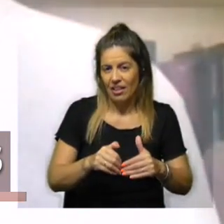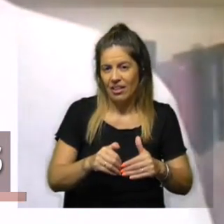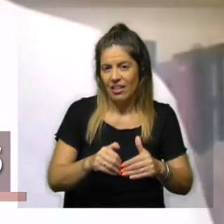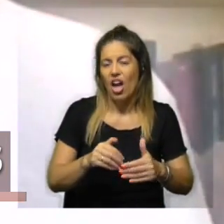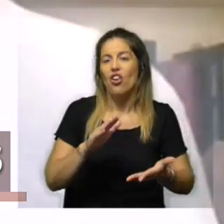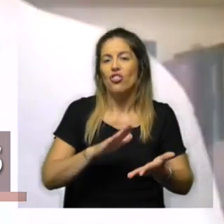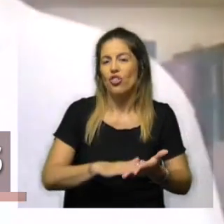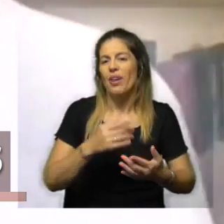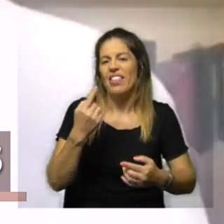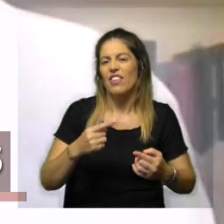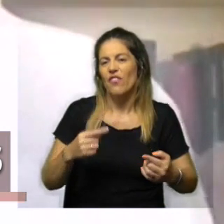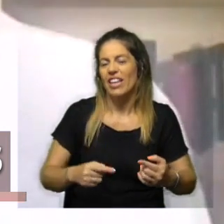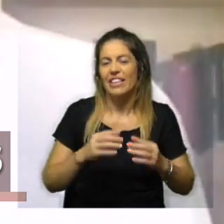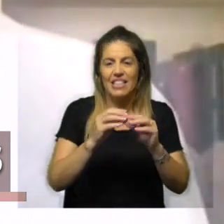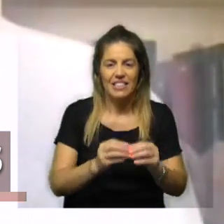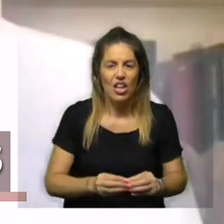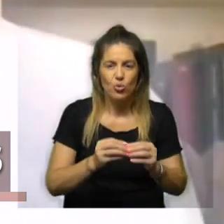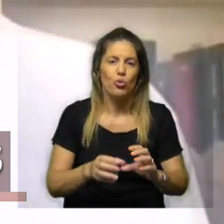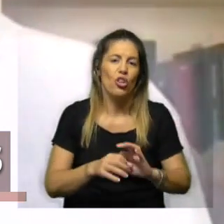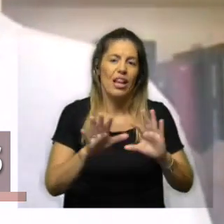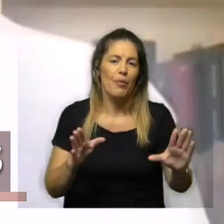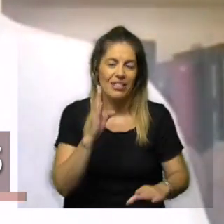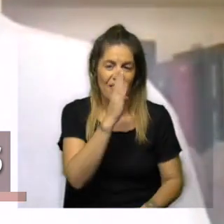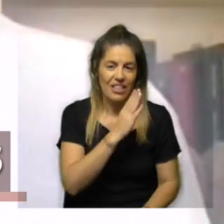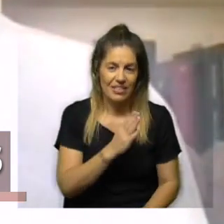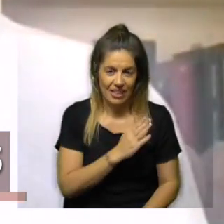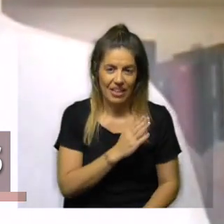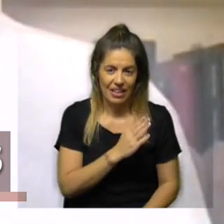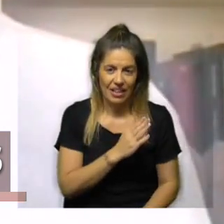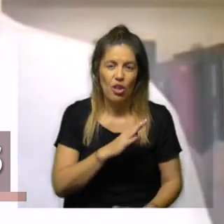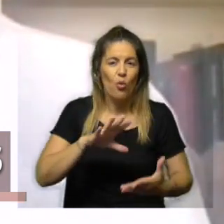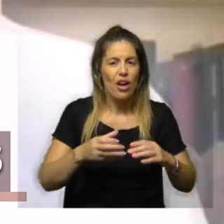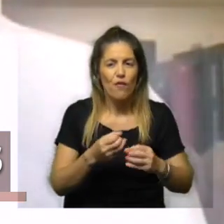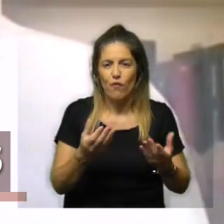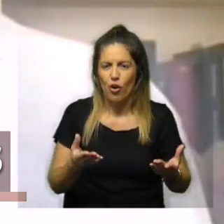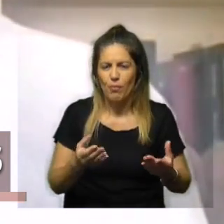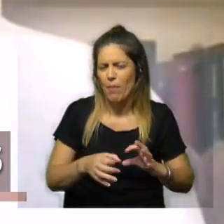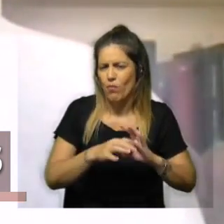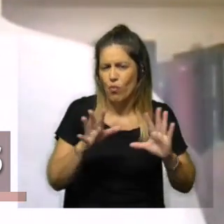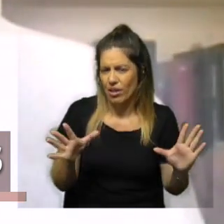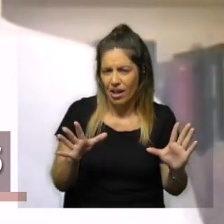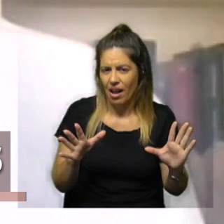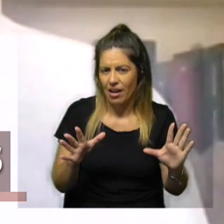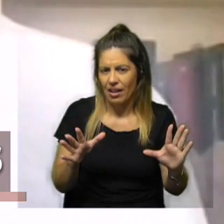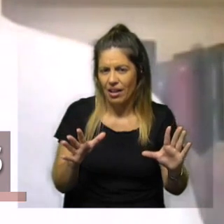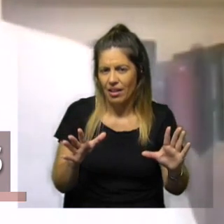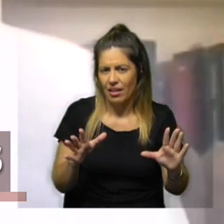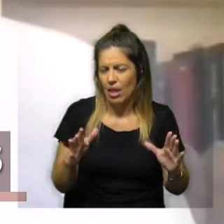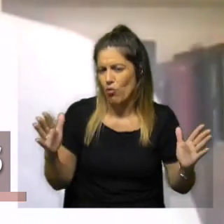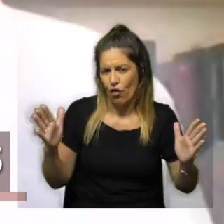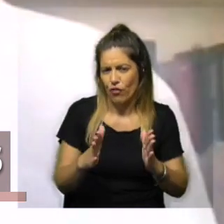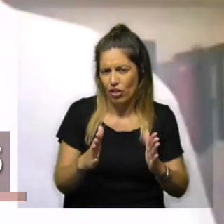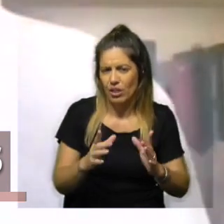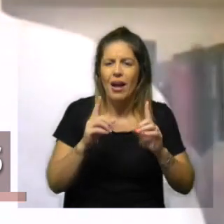sobre distintos asuntos de la democracia brasileña, de una forma muy, muy clara y muy confrontativa,